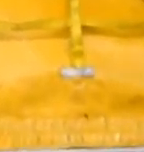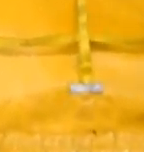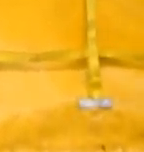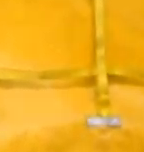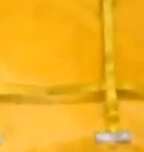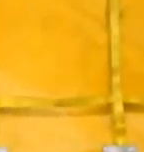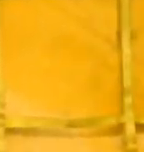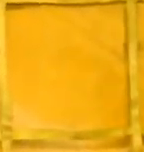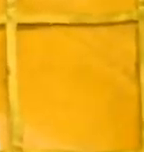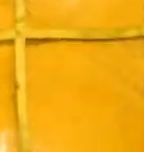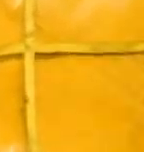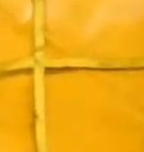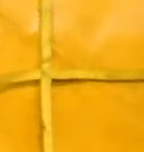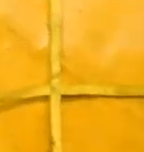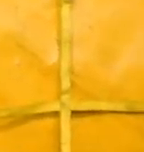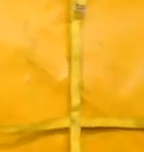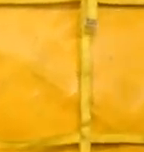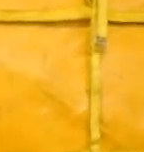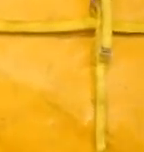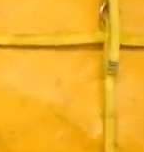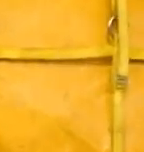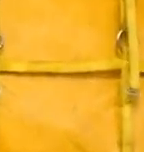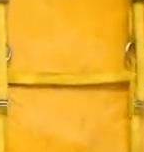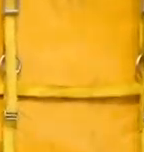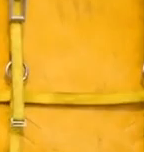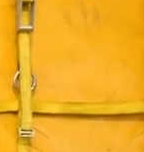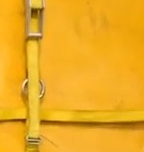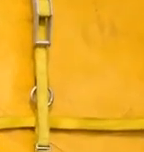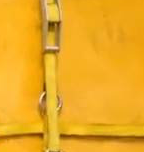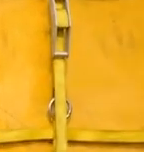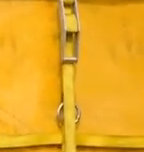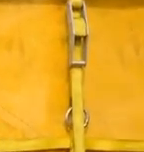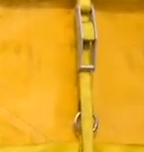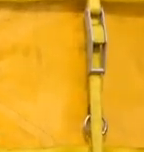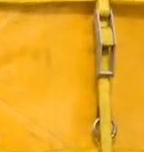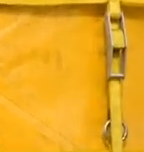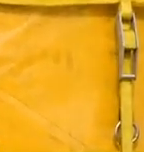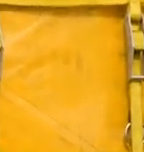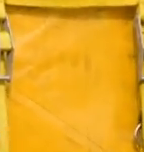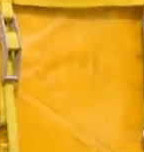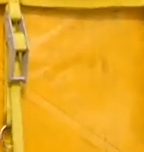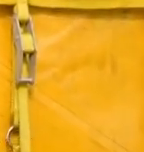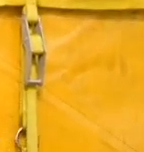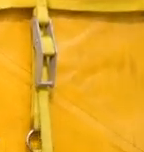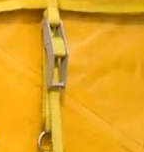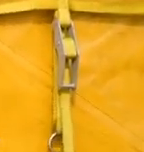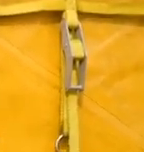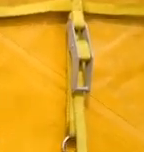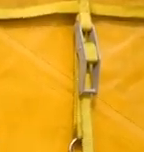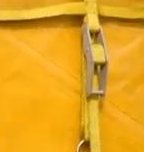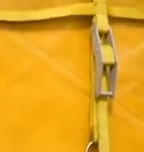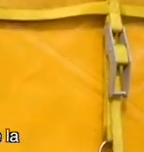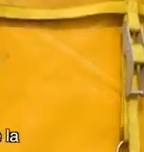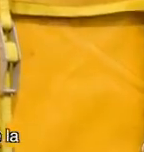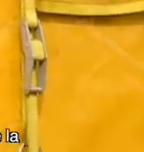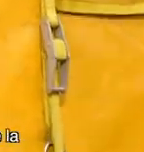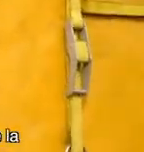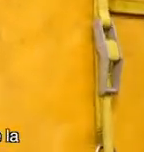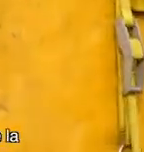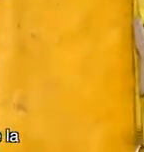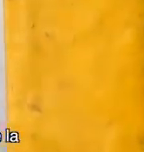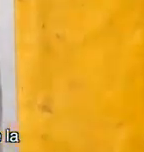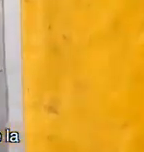Juárez 5 embarques con biológicos de 2 farmacéuticas. En 4 vuelos distintos del miércoles al viernes llegaron al país